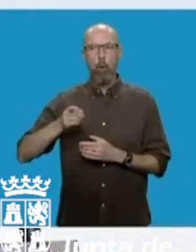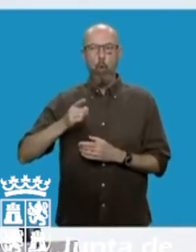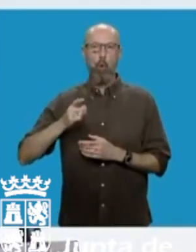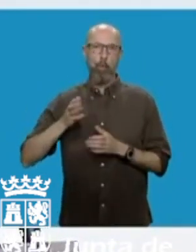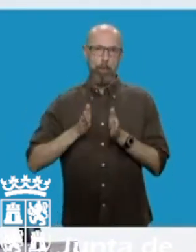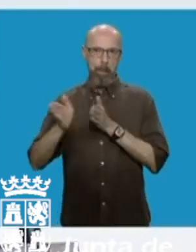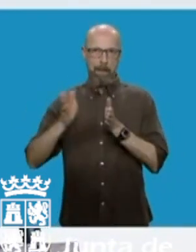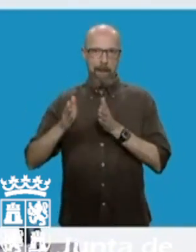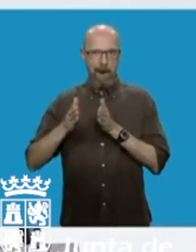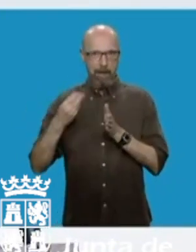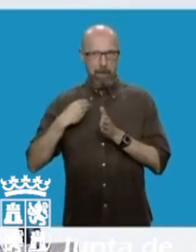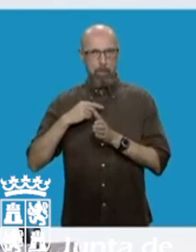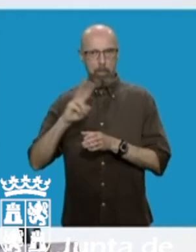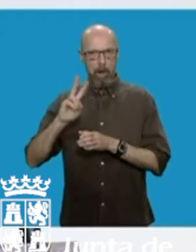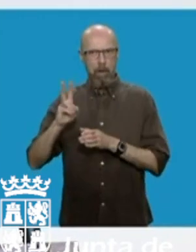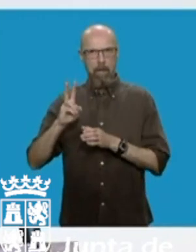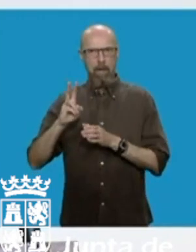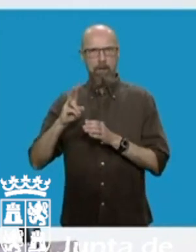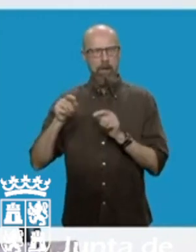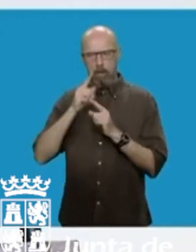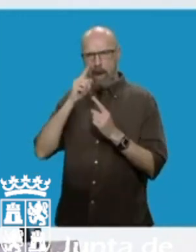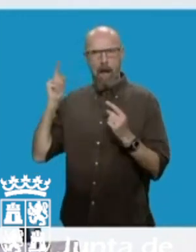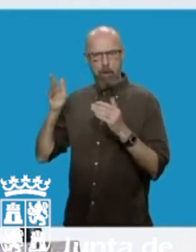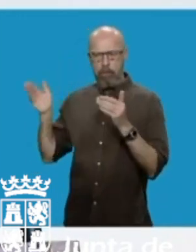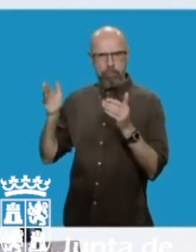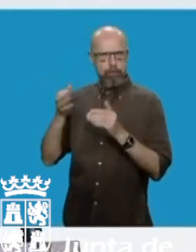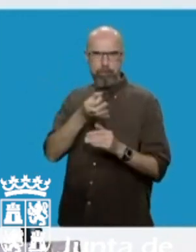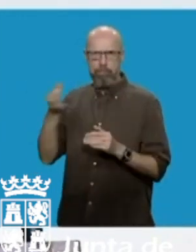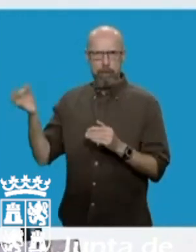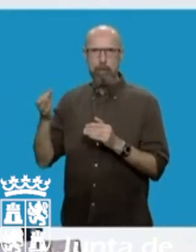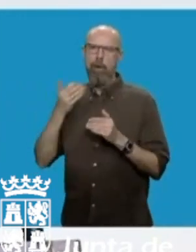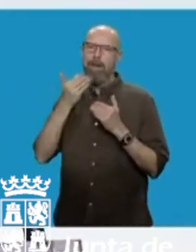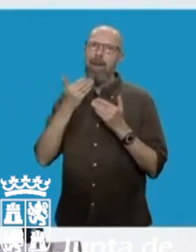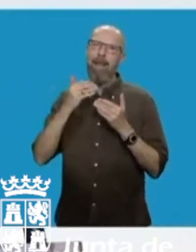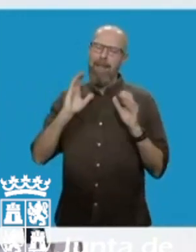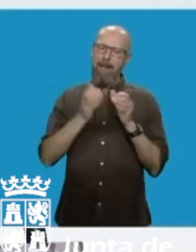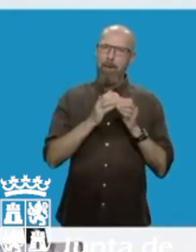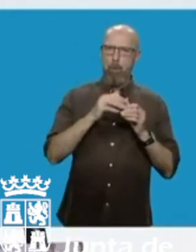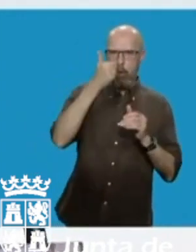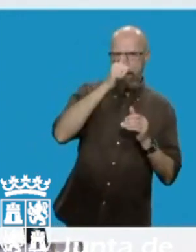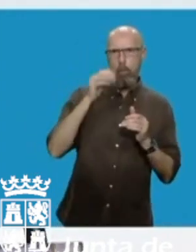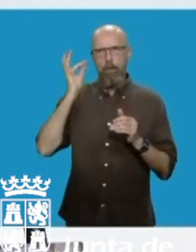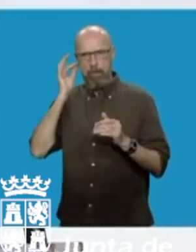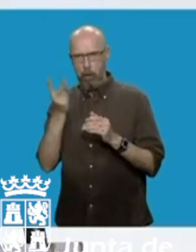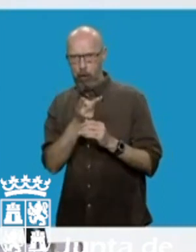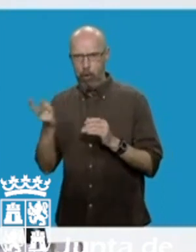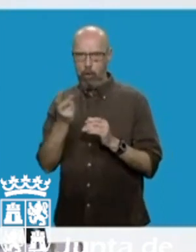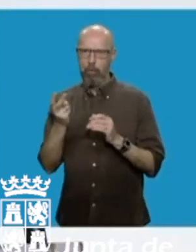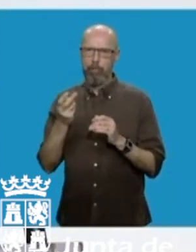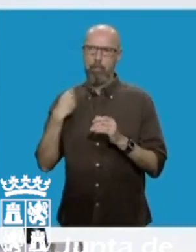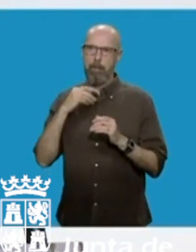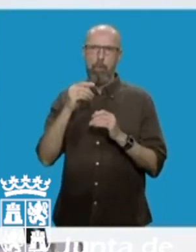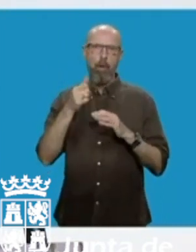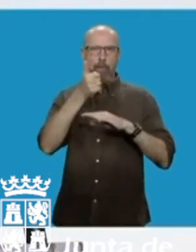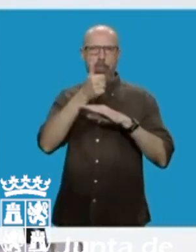de nuevo una temporada sobresaliente con las actuaciones de sus equipos femenino y masculino. Se van desde luego quedando pequeñas las vitrinas de uno de los